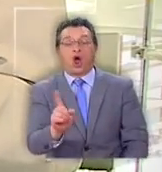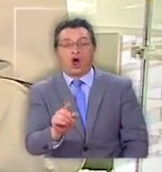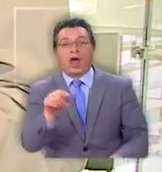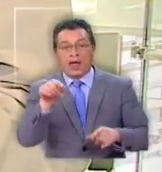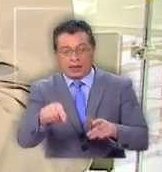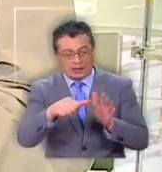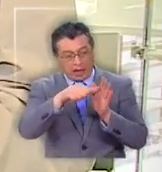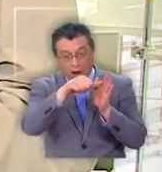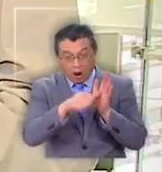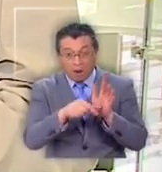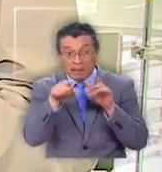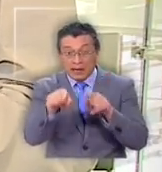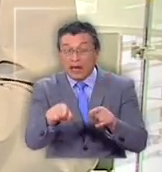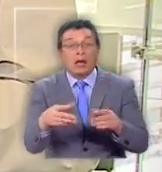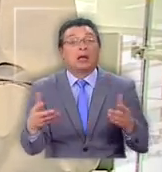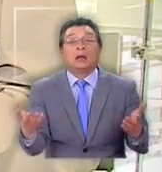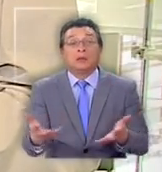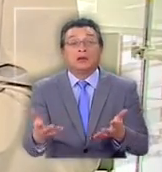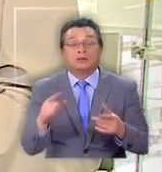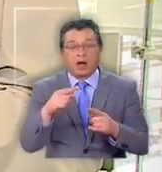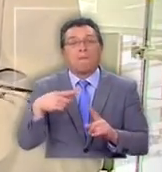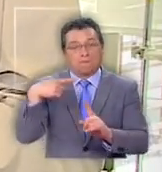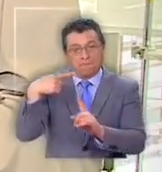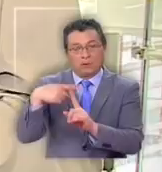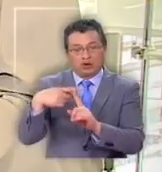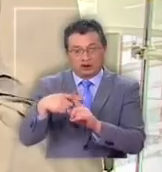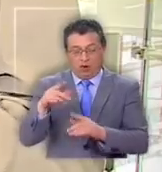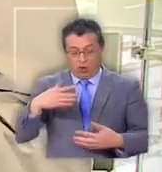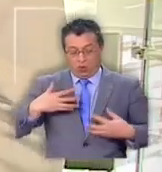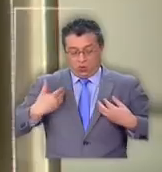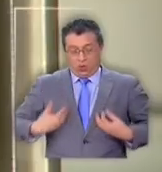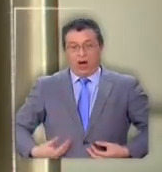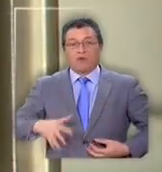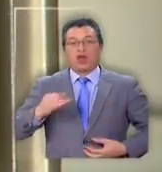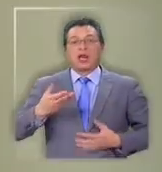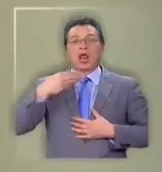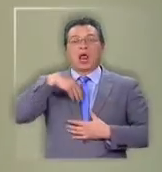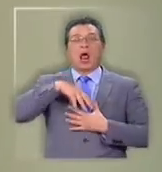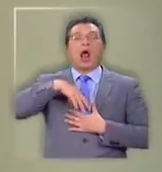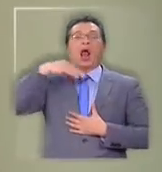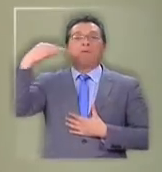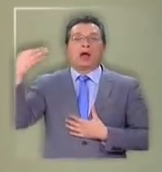es una cirugía que sirve al cuerpo y al alma.